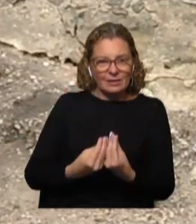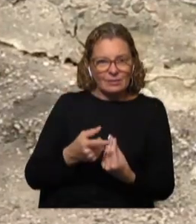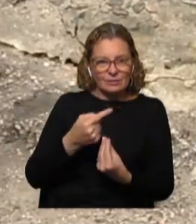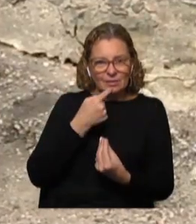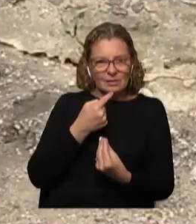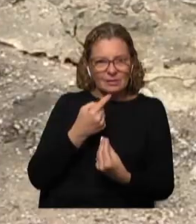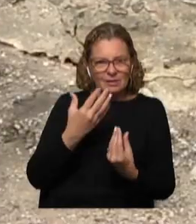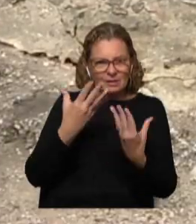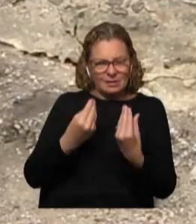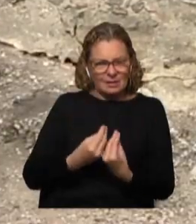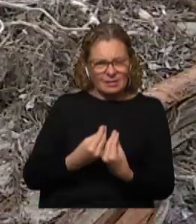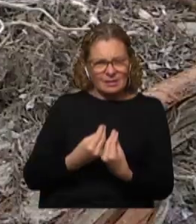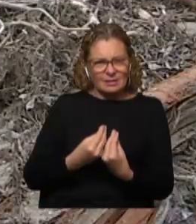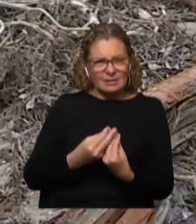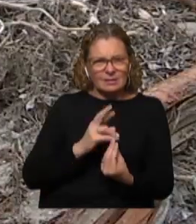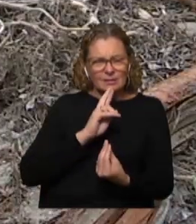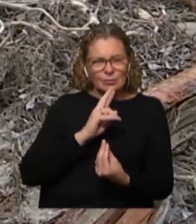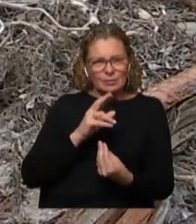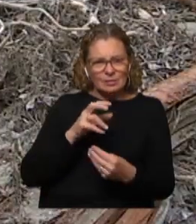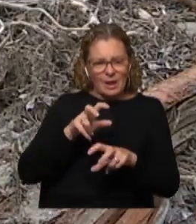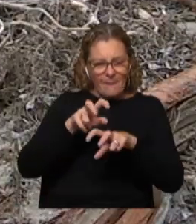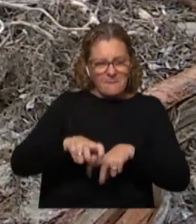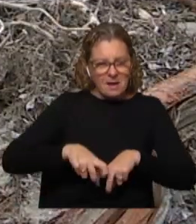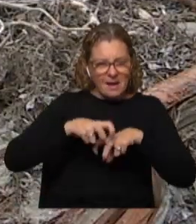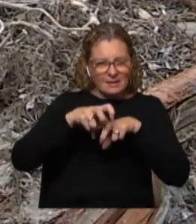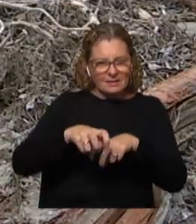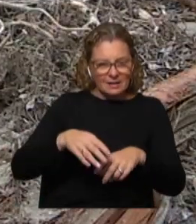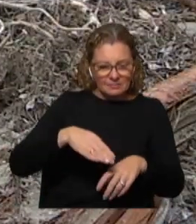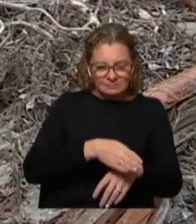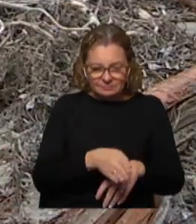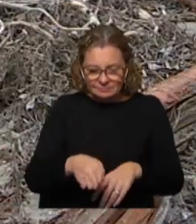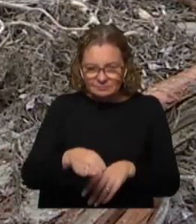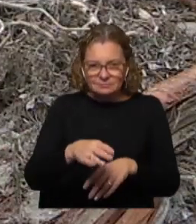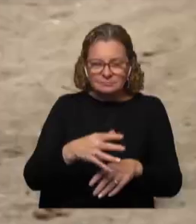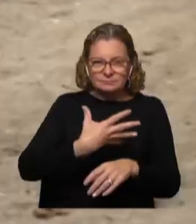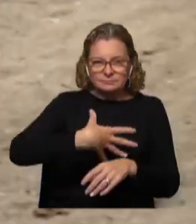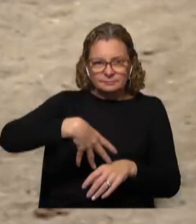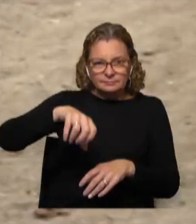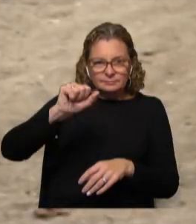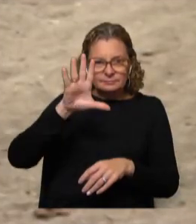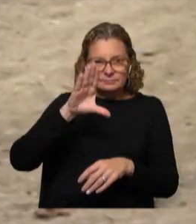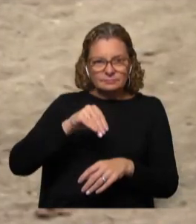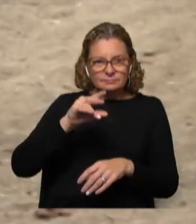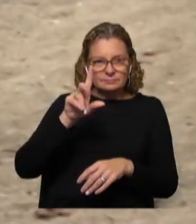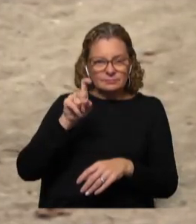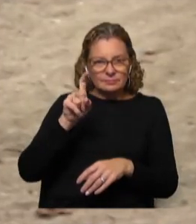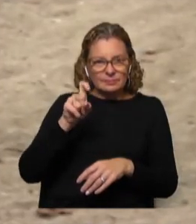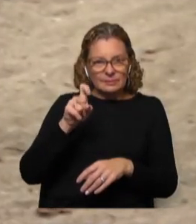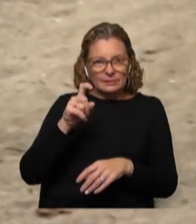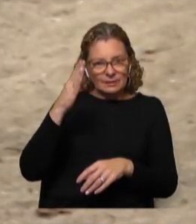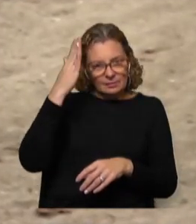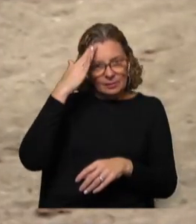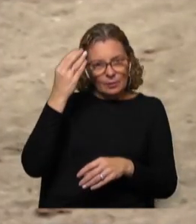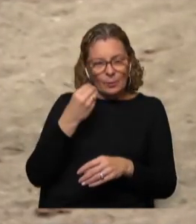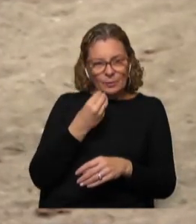qué seca. Resulta que las máquinas habían bajado por acá y se habían llevado todita el agua. ¿Sabes cómo